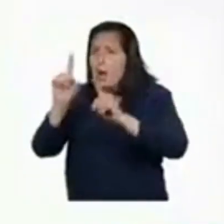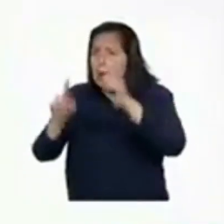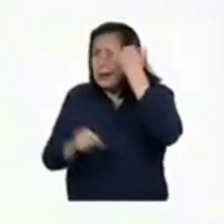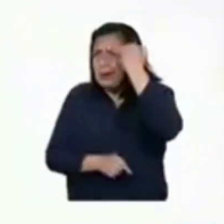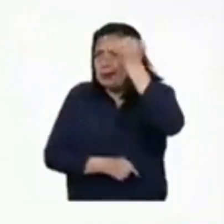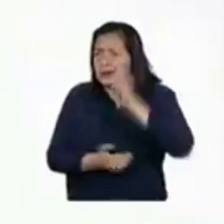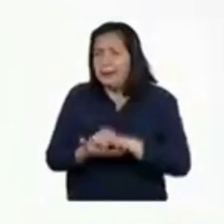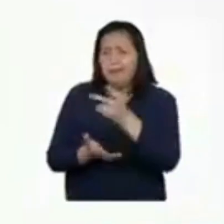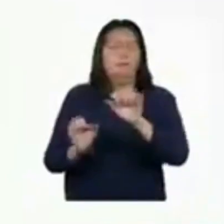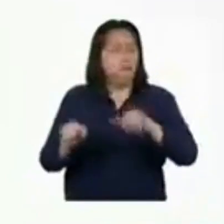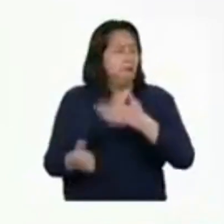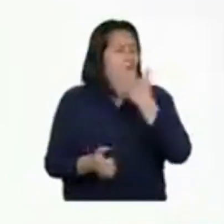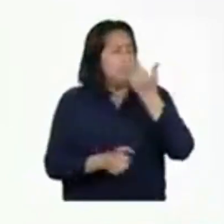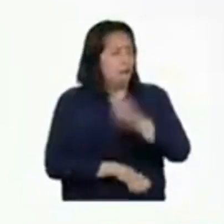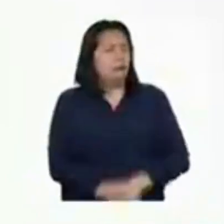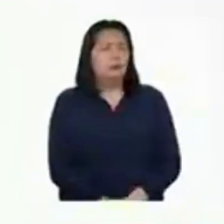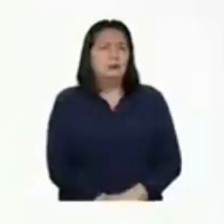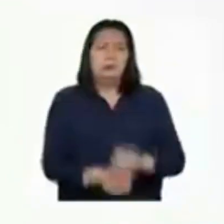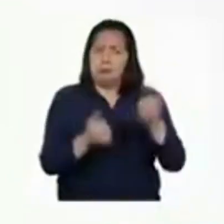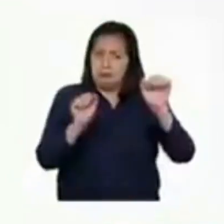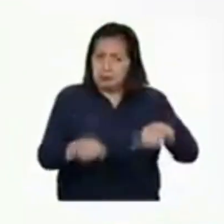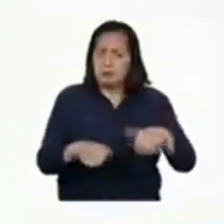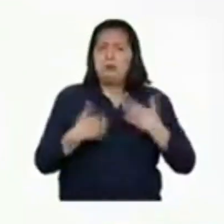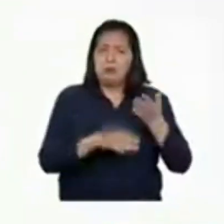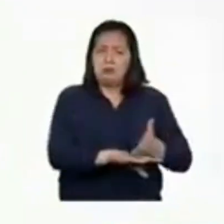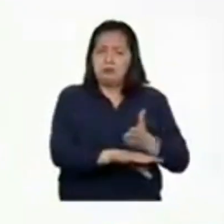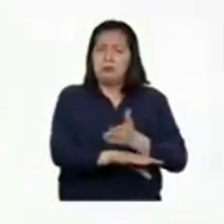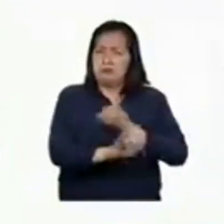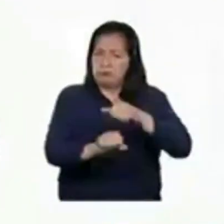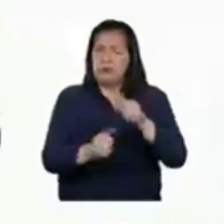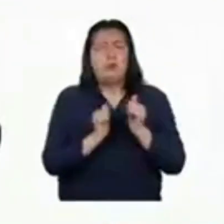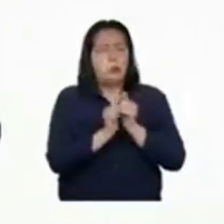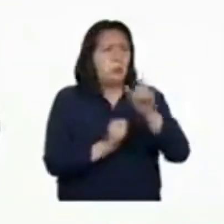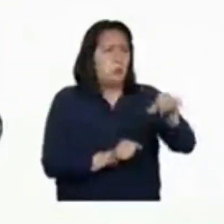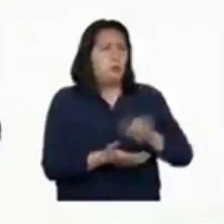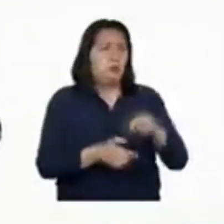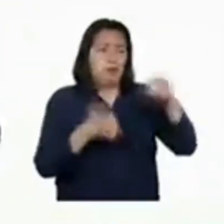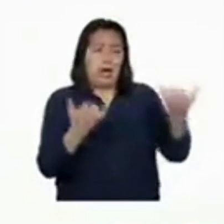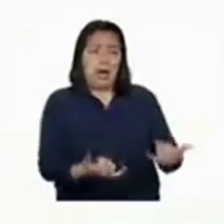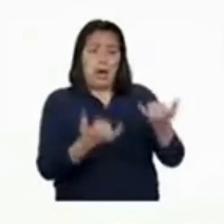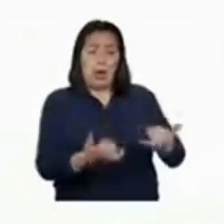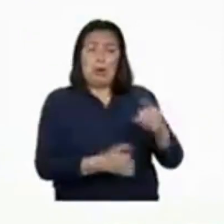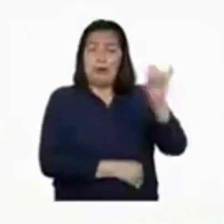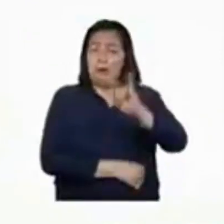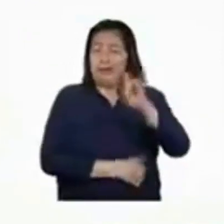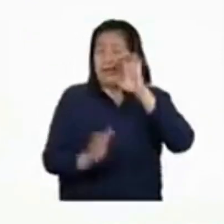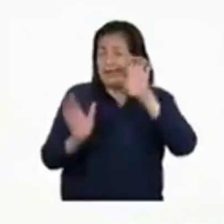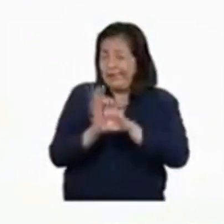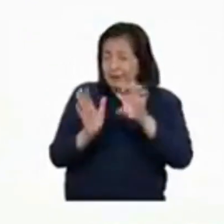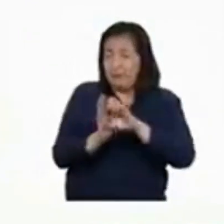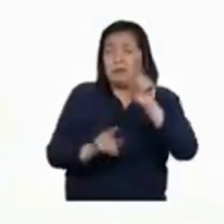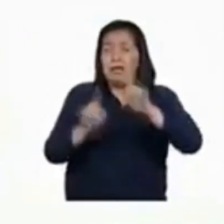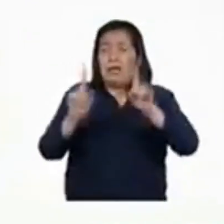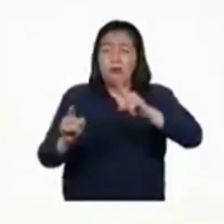sus propuestas, mucho mejor, pues podremos avanzar juntos. En el programa de hoy usaremos ejemplos de